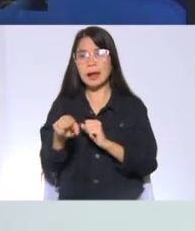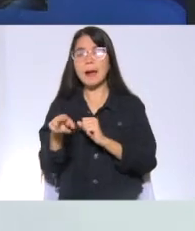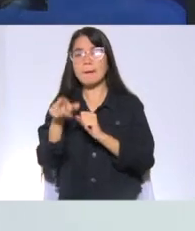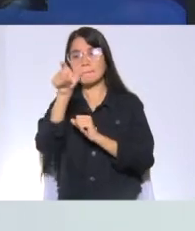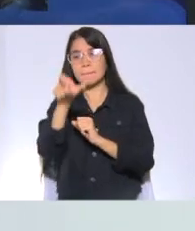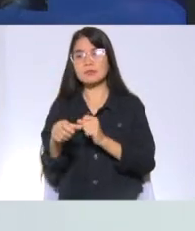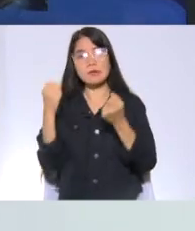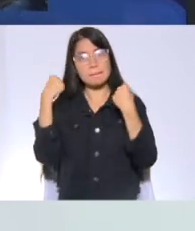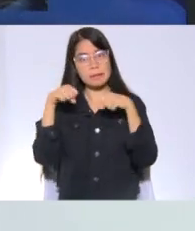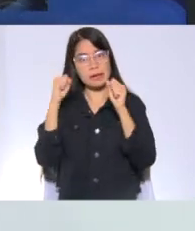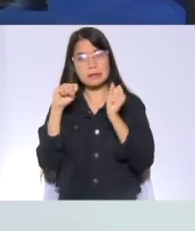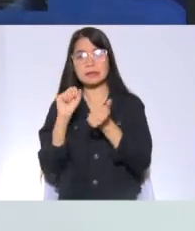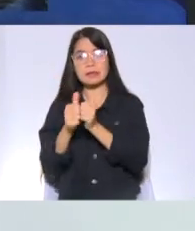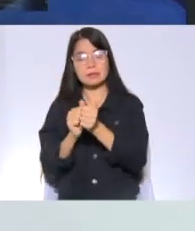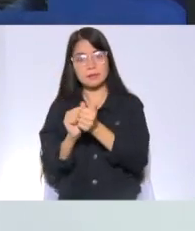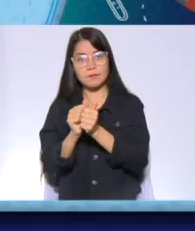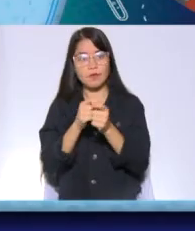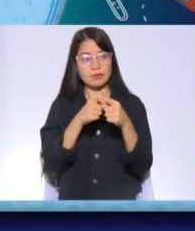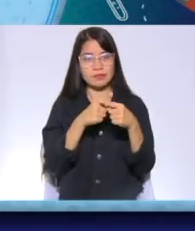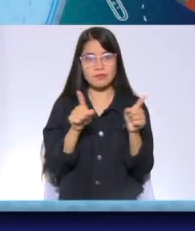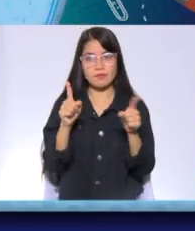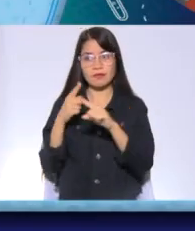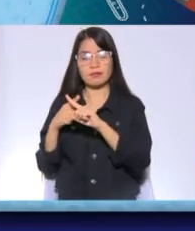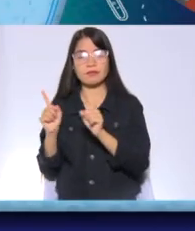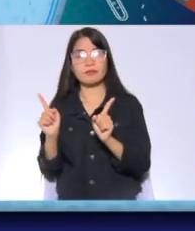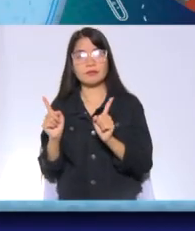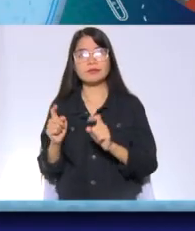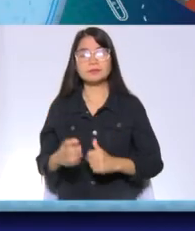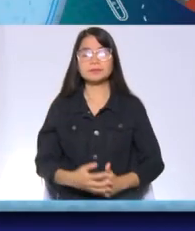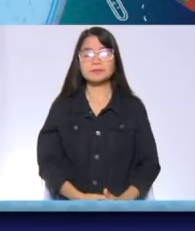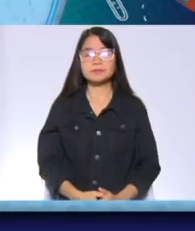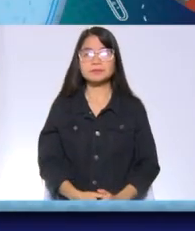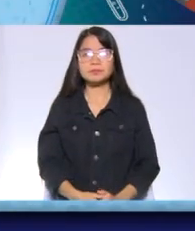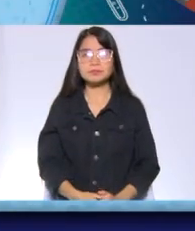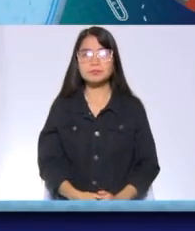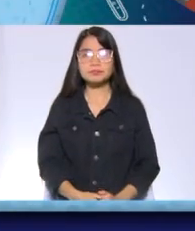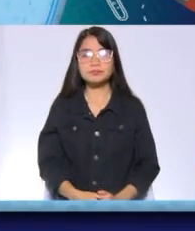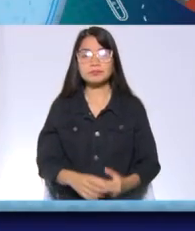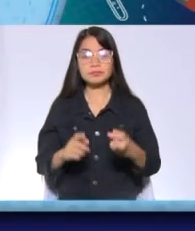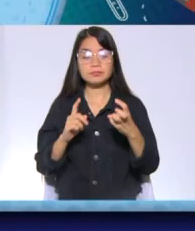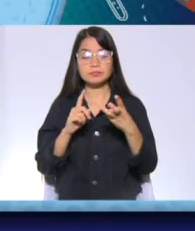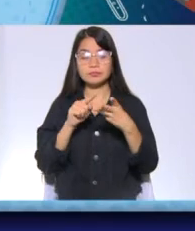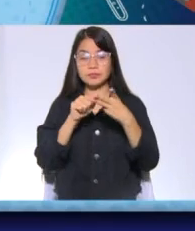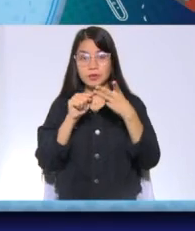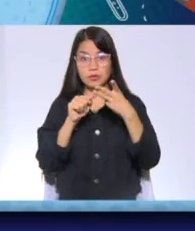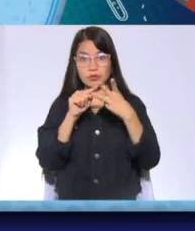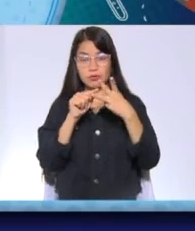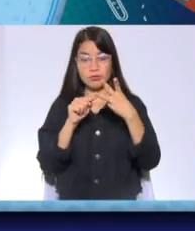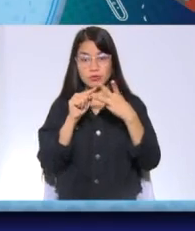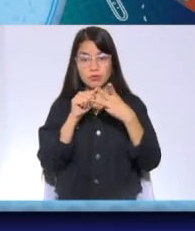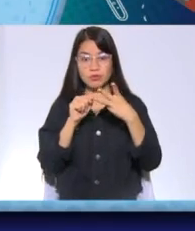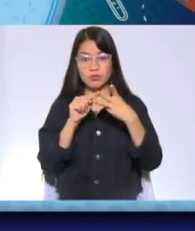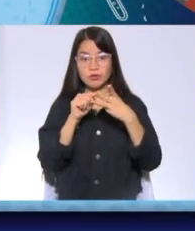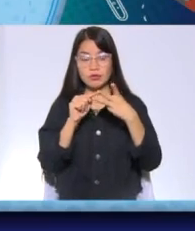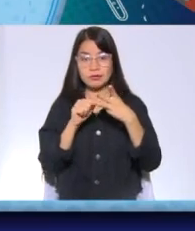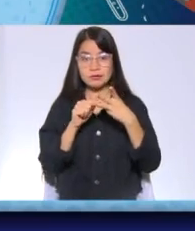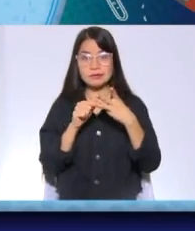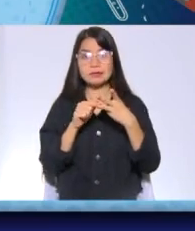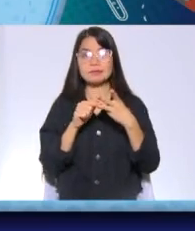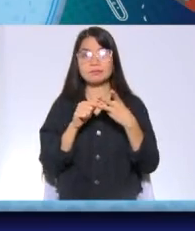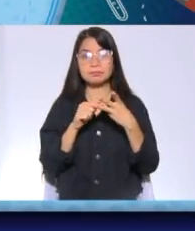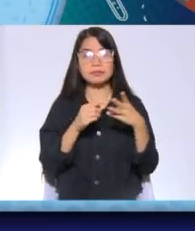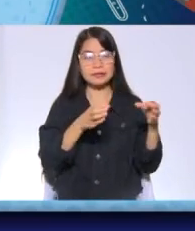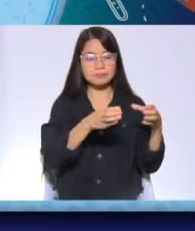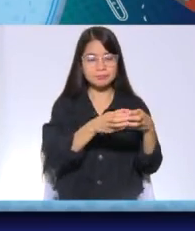son de alta competencia. Con esto de deportes informales y semiformales, se han venido conformando los